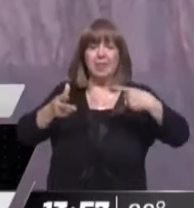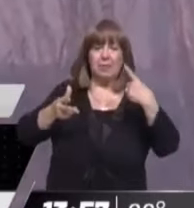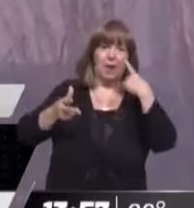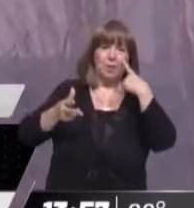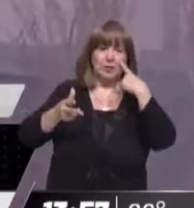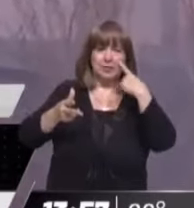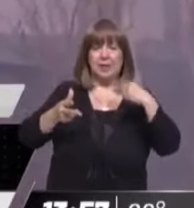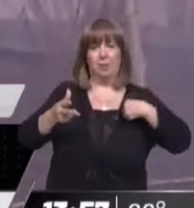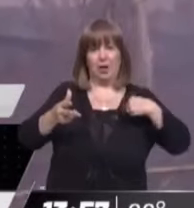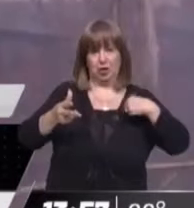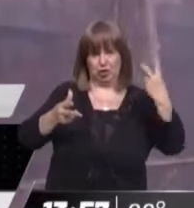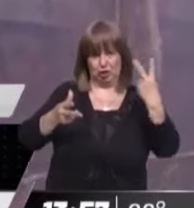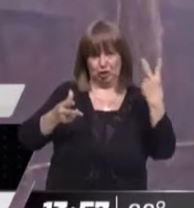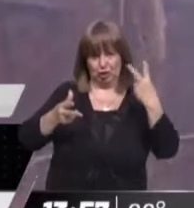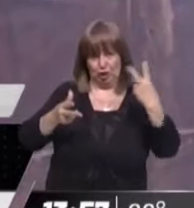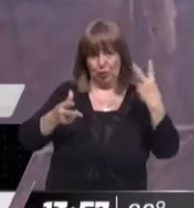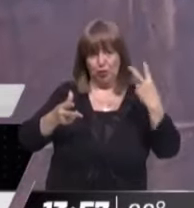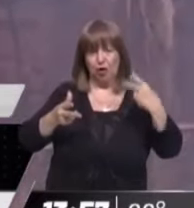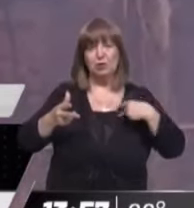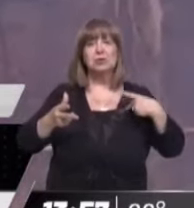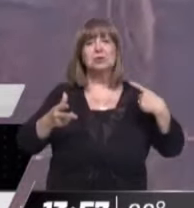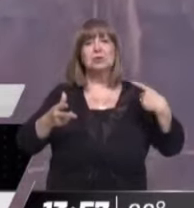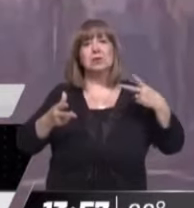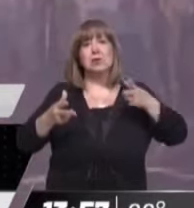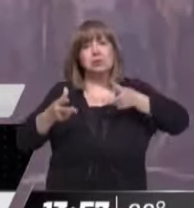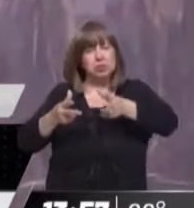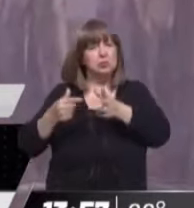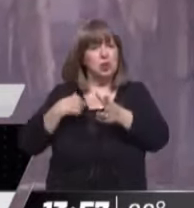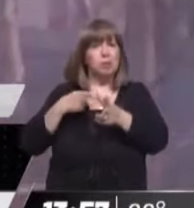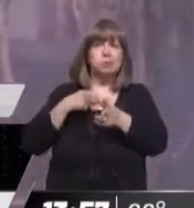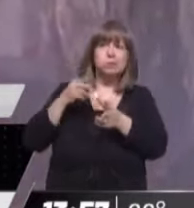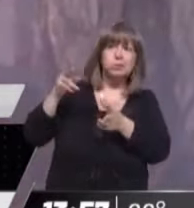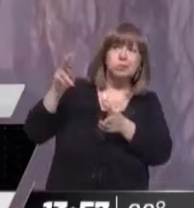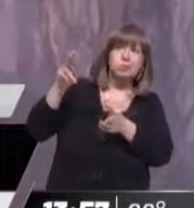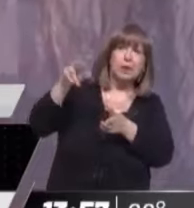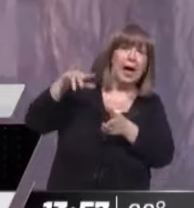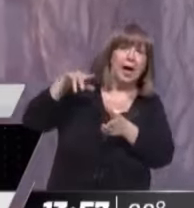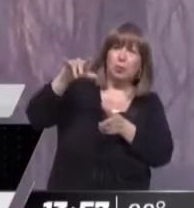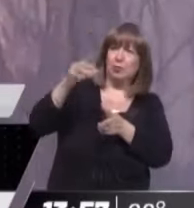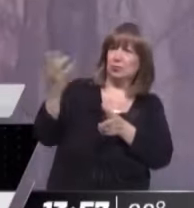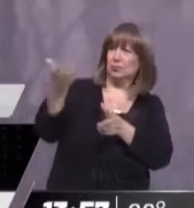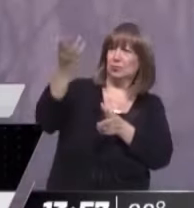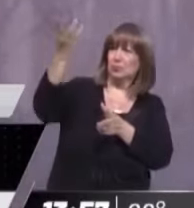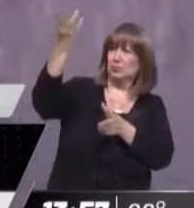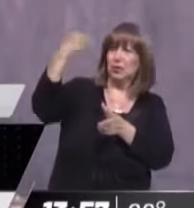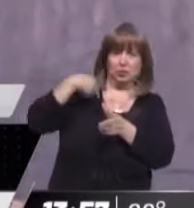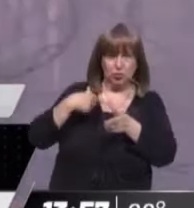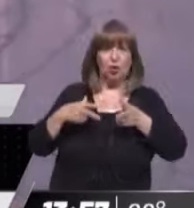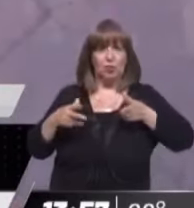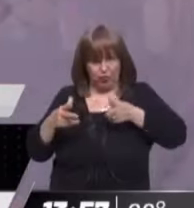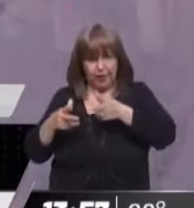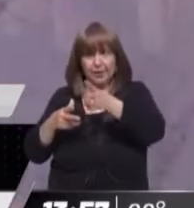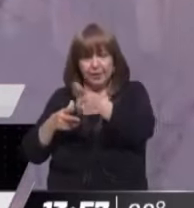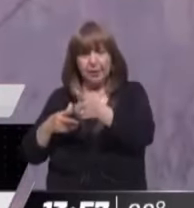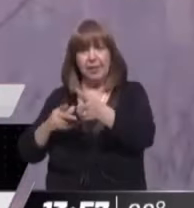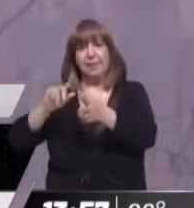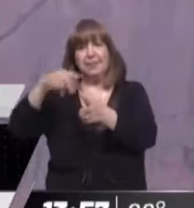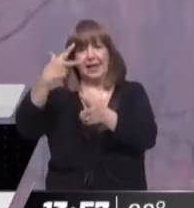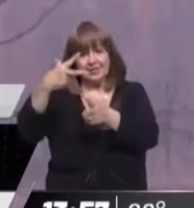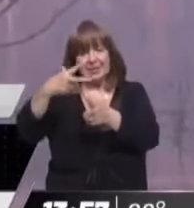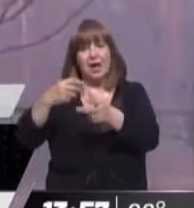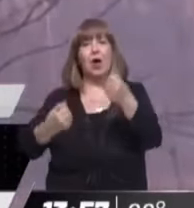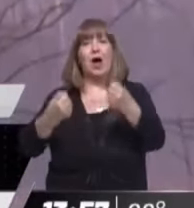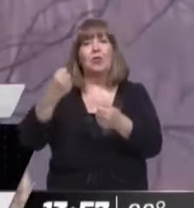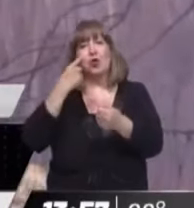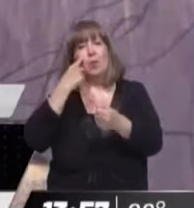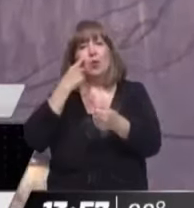llegamos nosotros porque vimos una columna de humo cuando íbamos en camino al aeropuerto. Después llegó un móvil